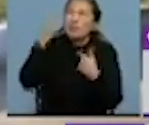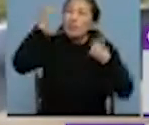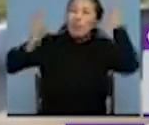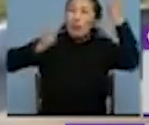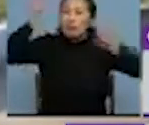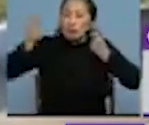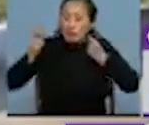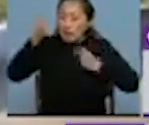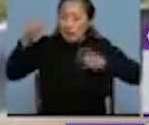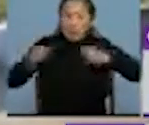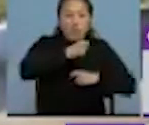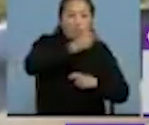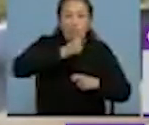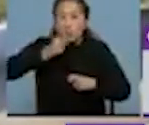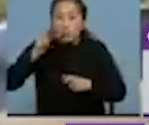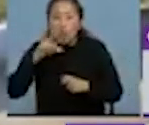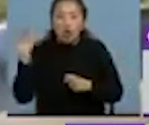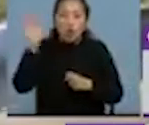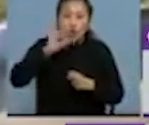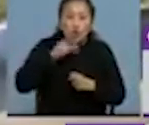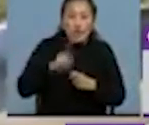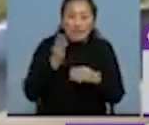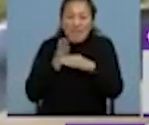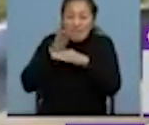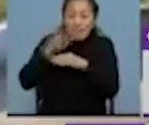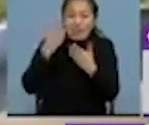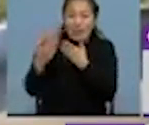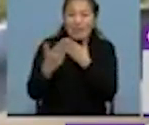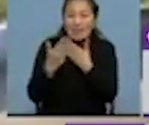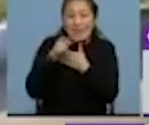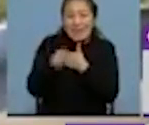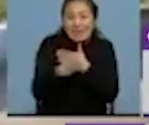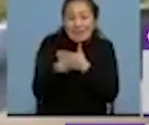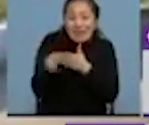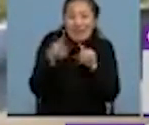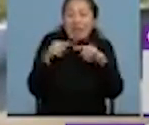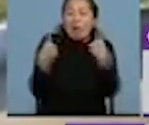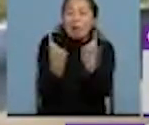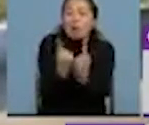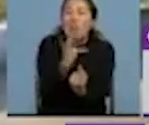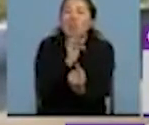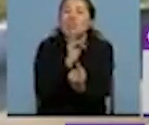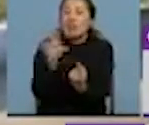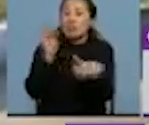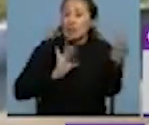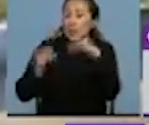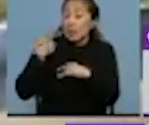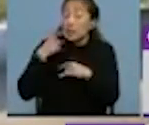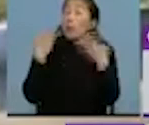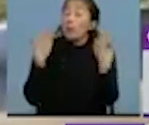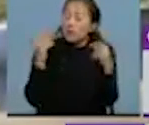que dicen los colegas que están acá conmigo el día a día, que son los que tienen más llegada en el círculo íntimo del entrenador, se habla de la posibilidad de